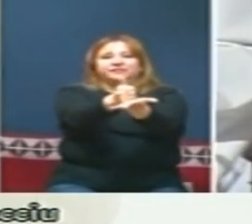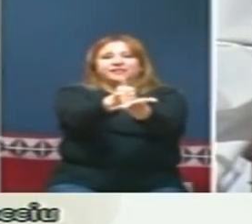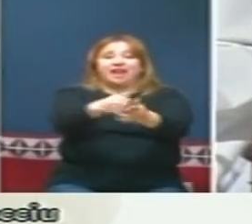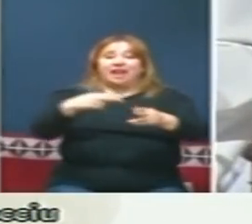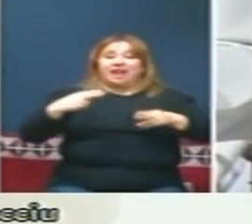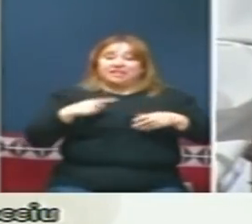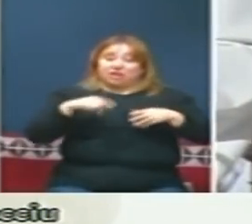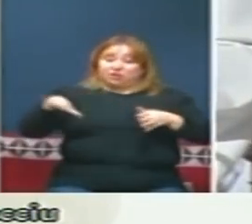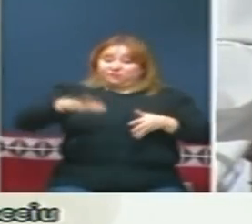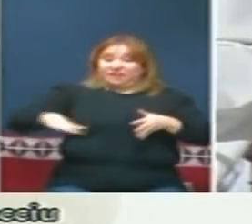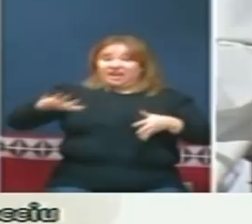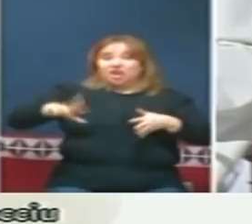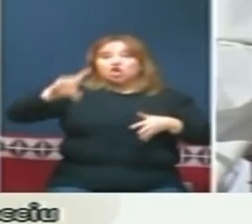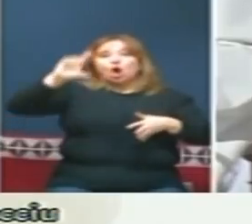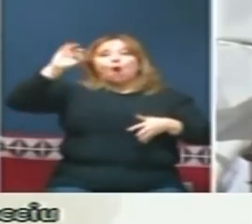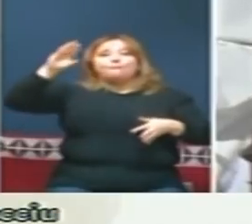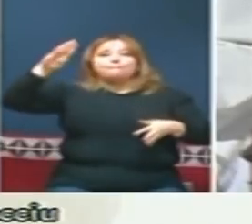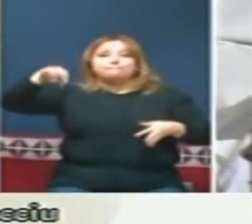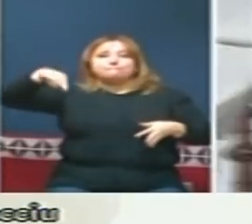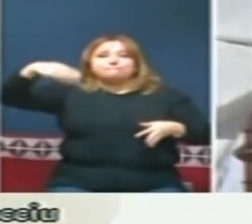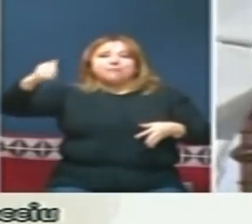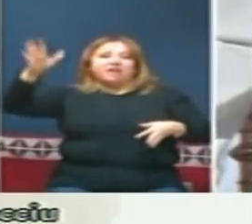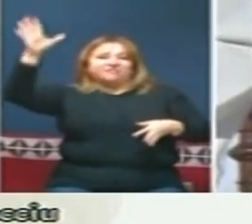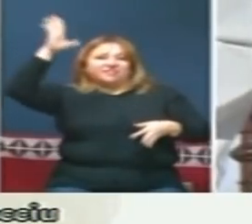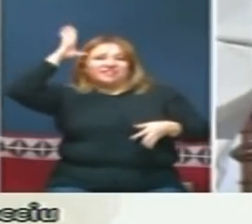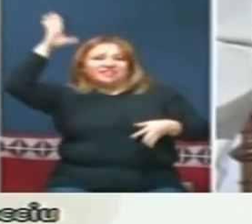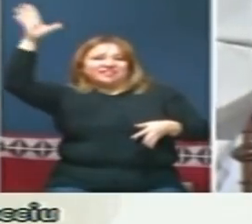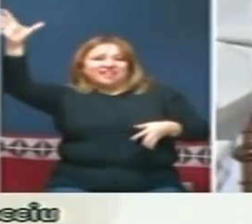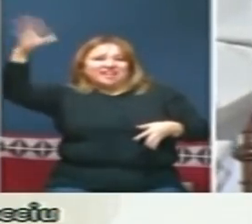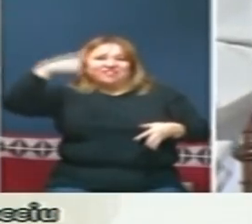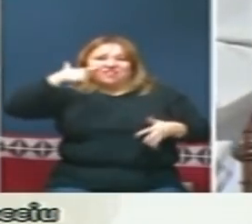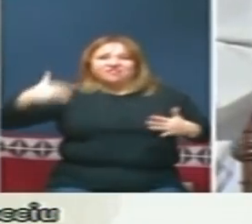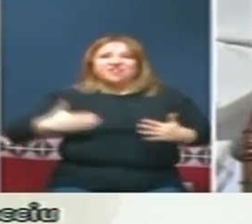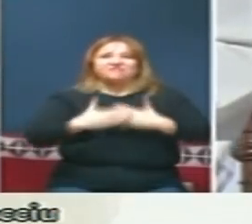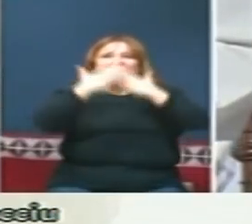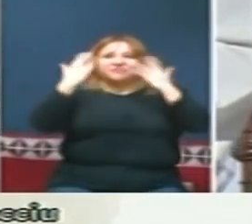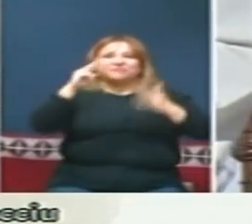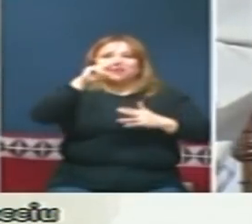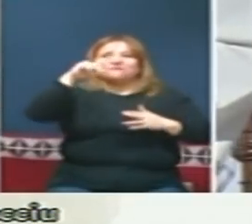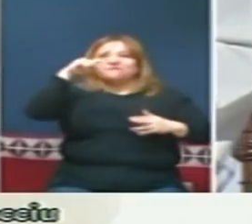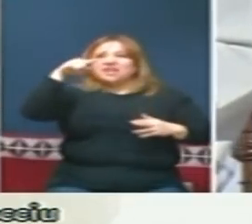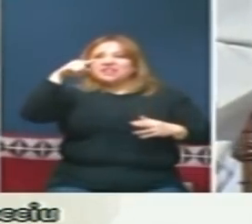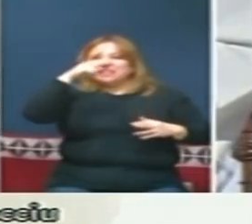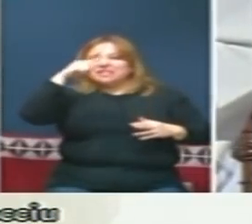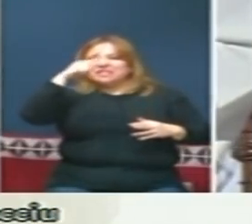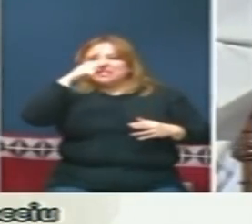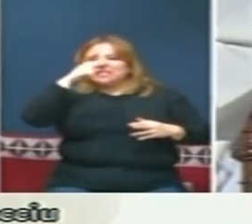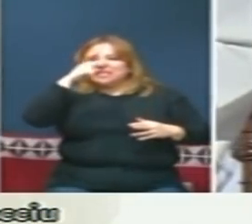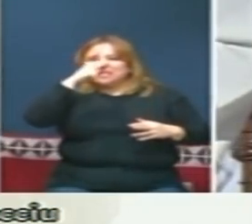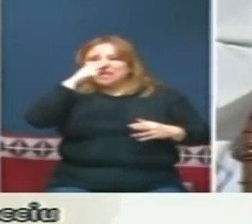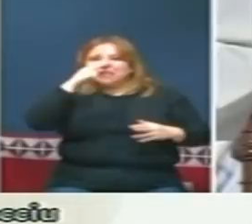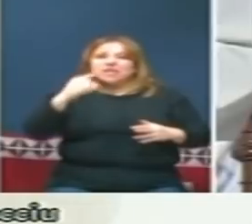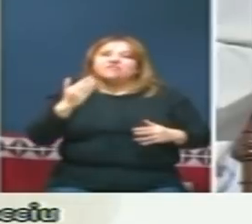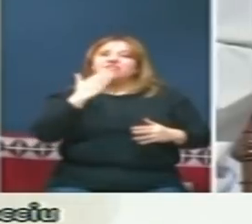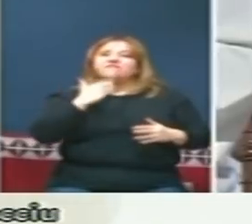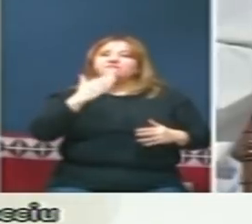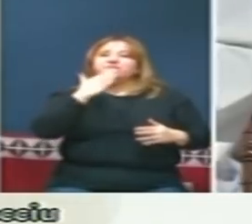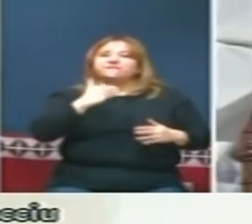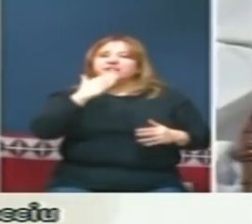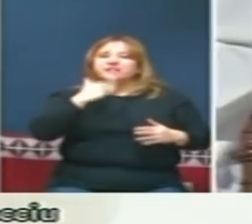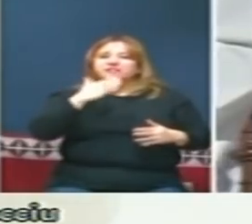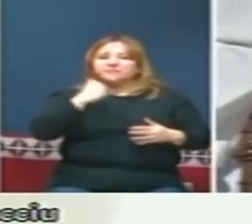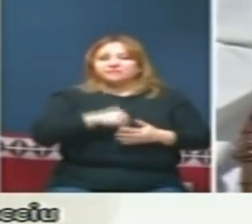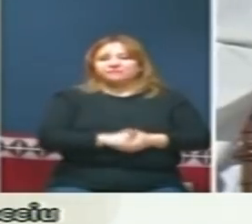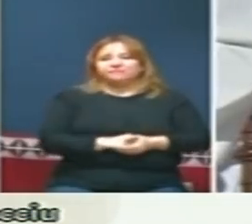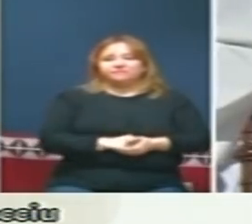Rome, aptus Sanctum Petrum, die 27 mensis Martis, anno Dominis,